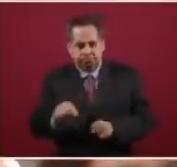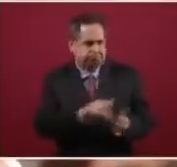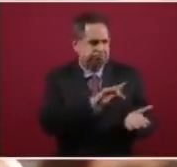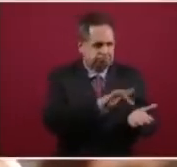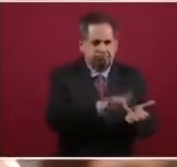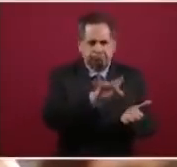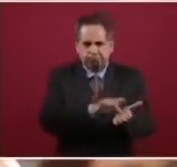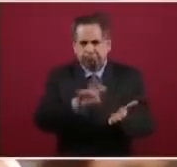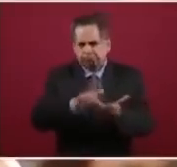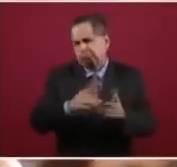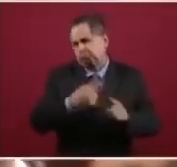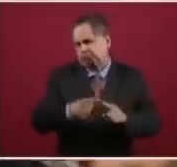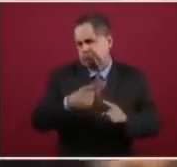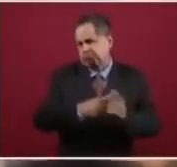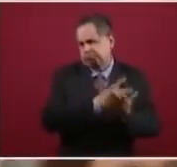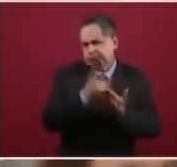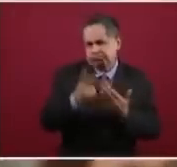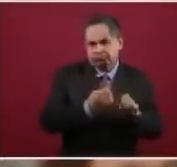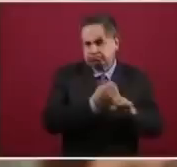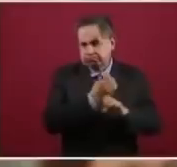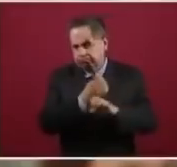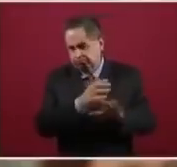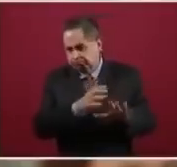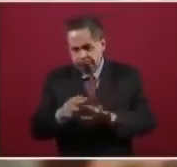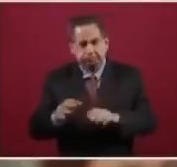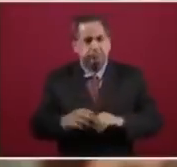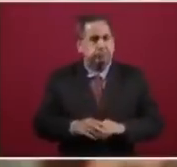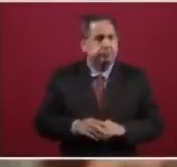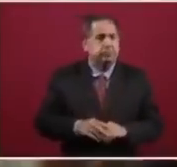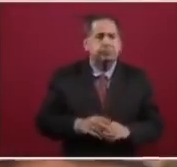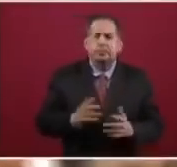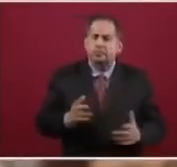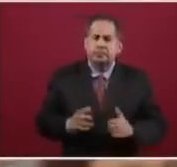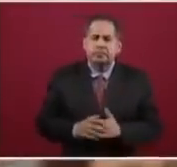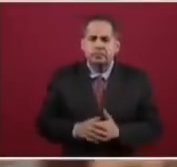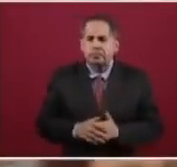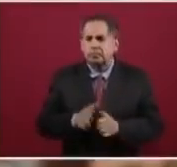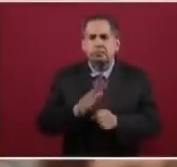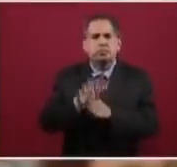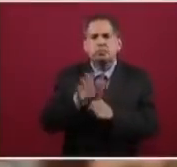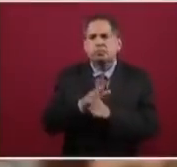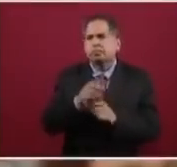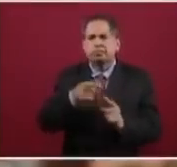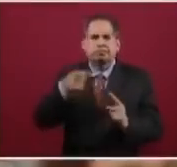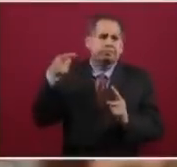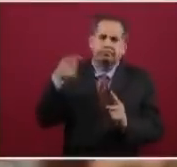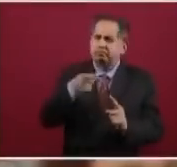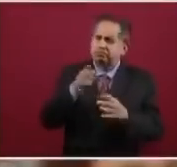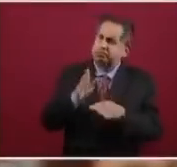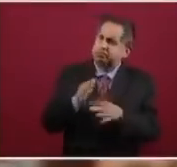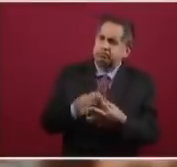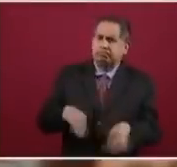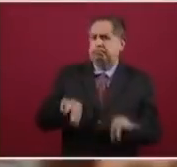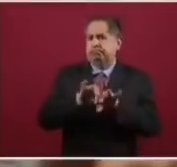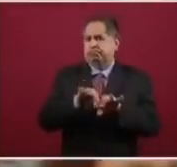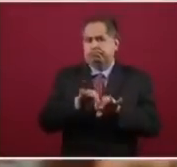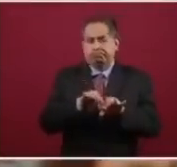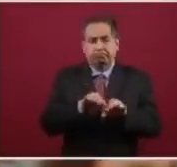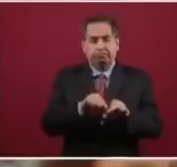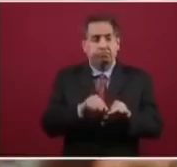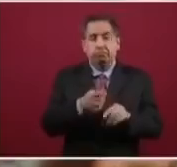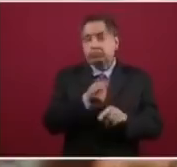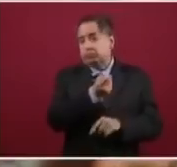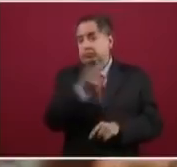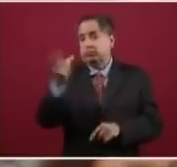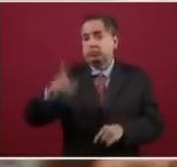proyectos en los estados en cada entidad no cuáles son las obras más trascendentes que le presentaron los